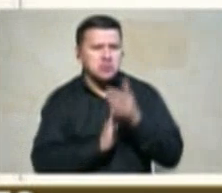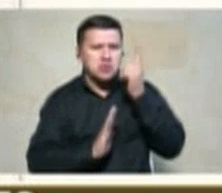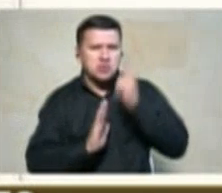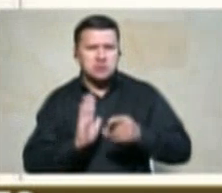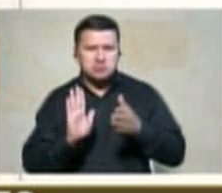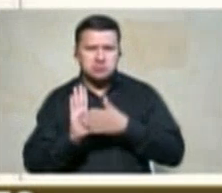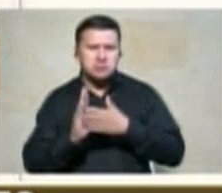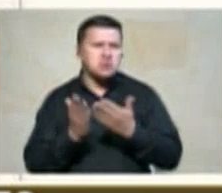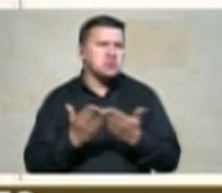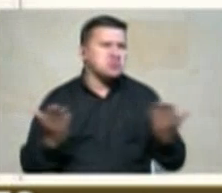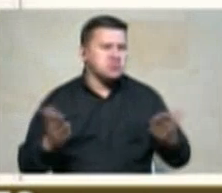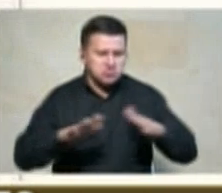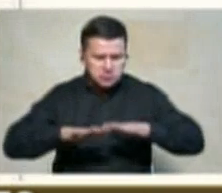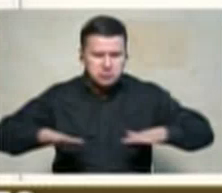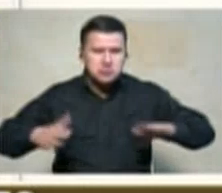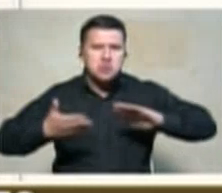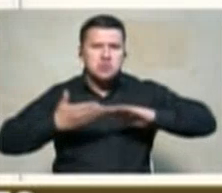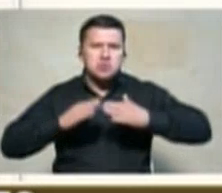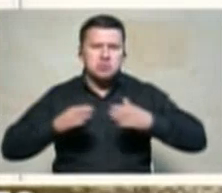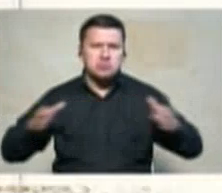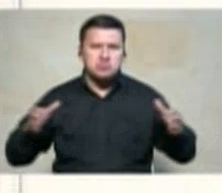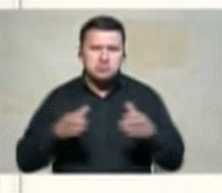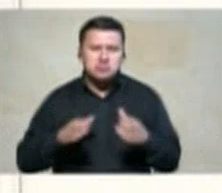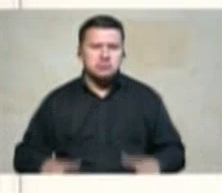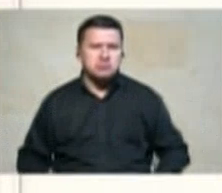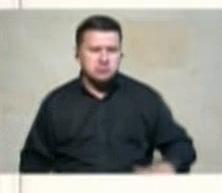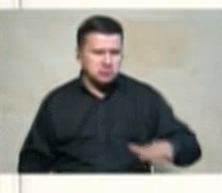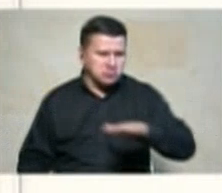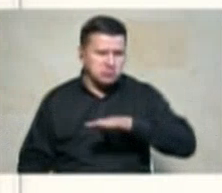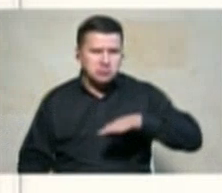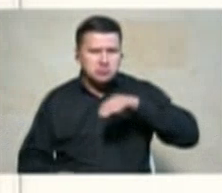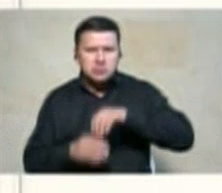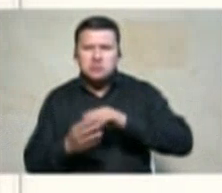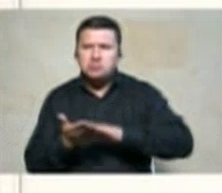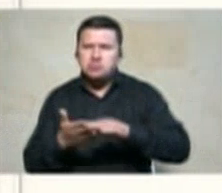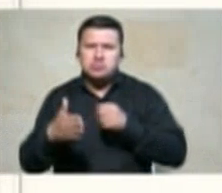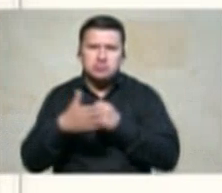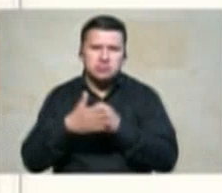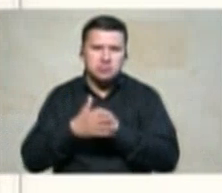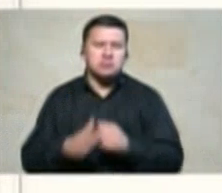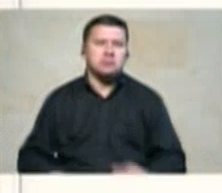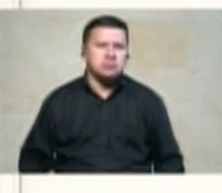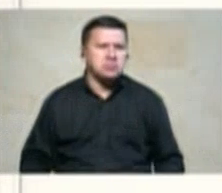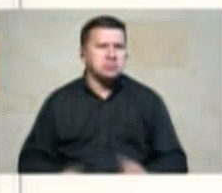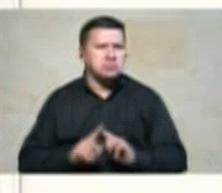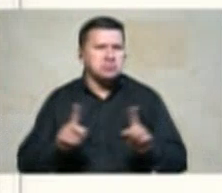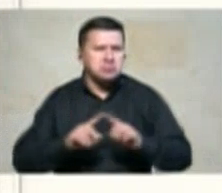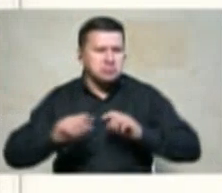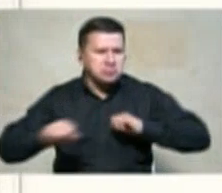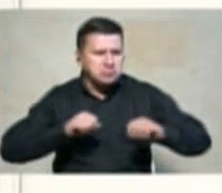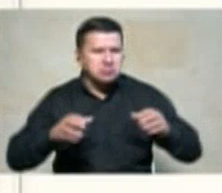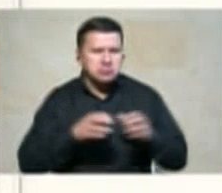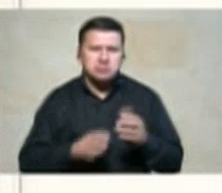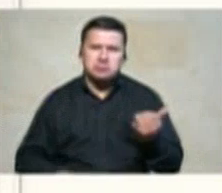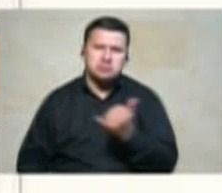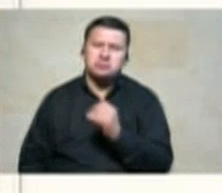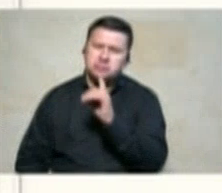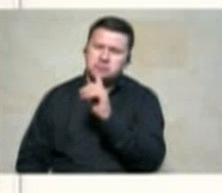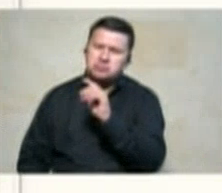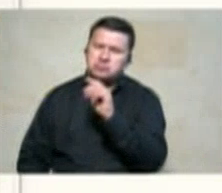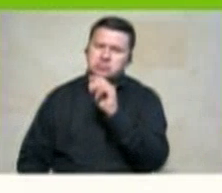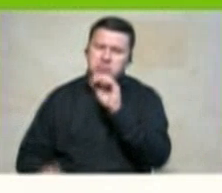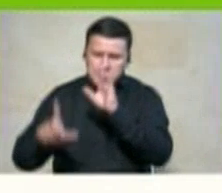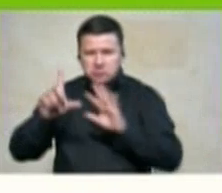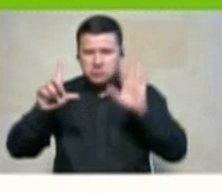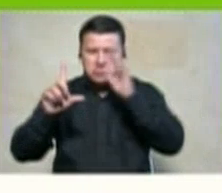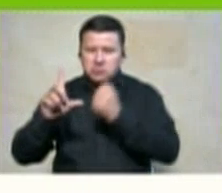juez cómo está ubicada la comunidad en esa zona que se está reclamando, los diferentes actores que están allí. Me regala la siguiente